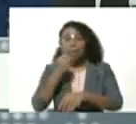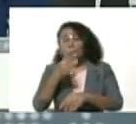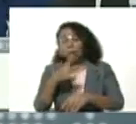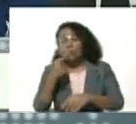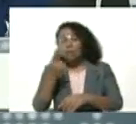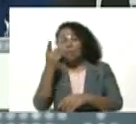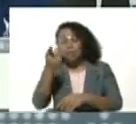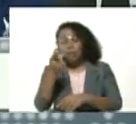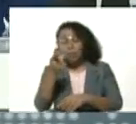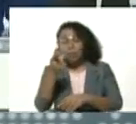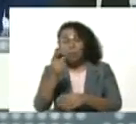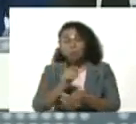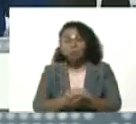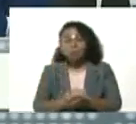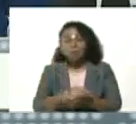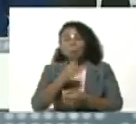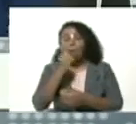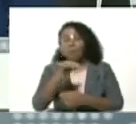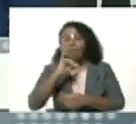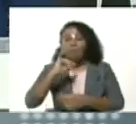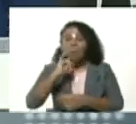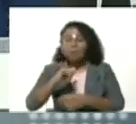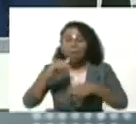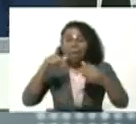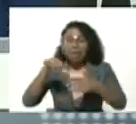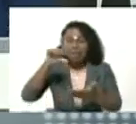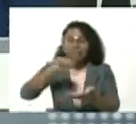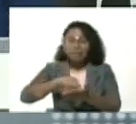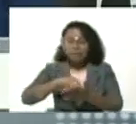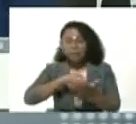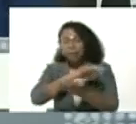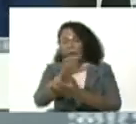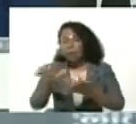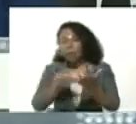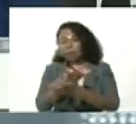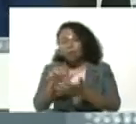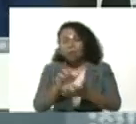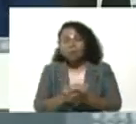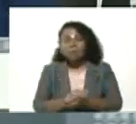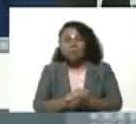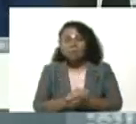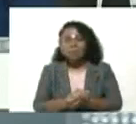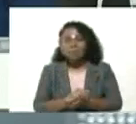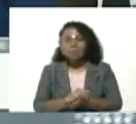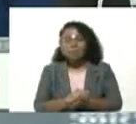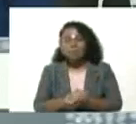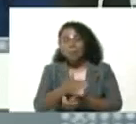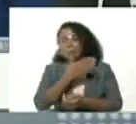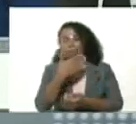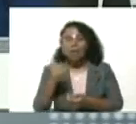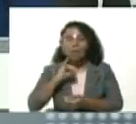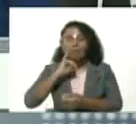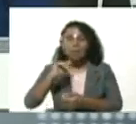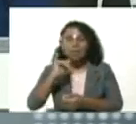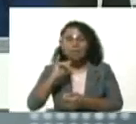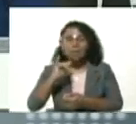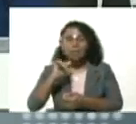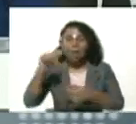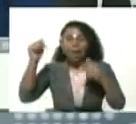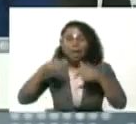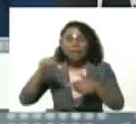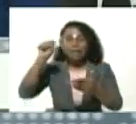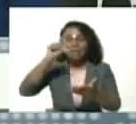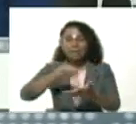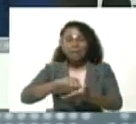dices tú, Jason, buenas noticias en medio del fragor del desastre. La mejor noticia en medio